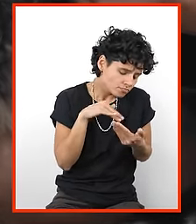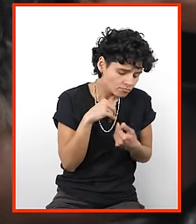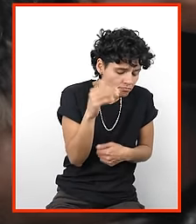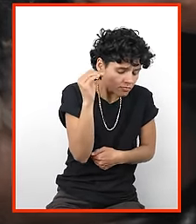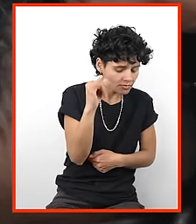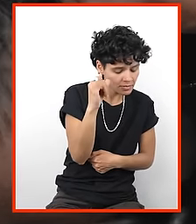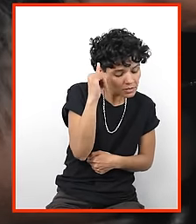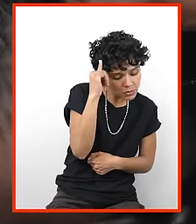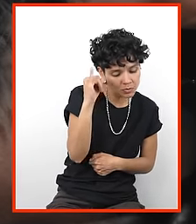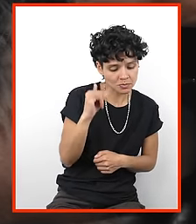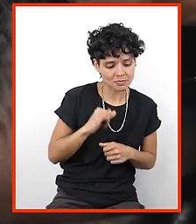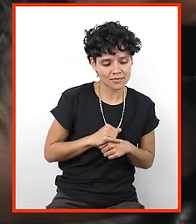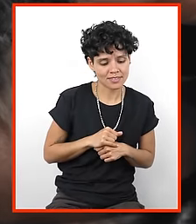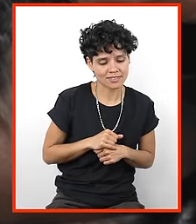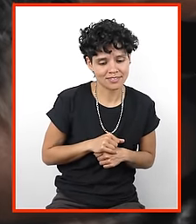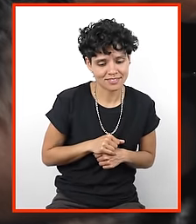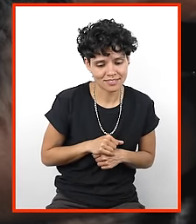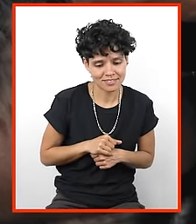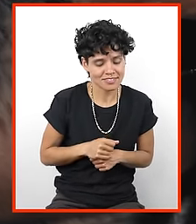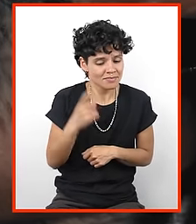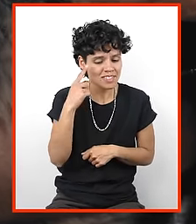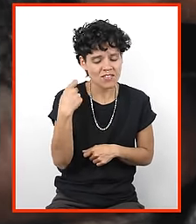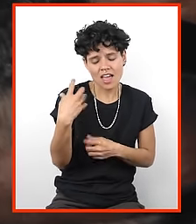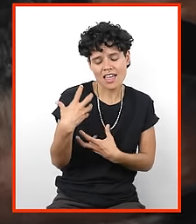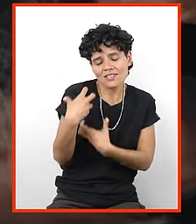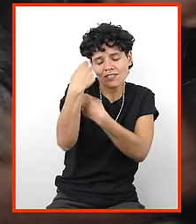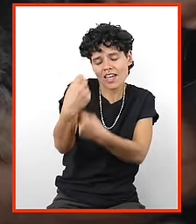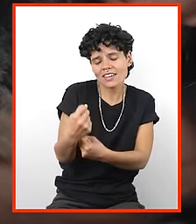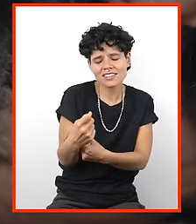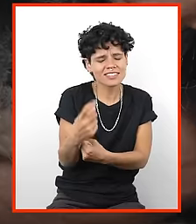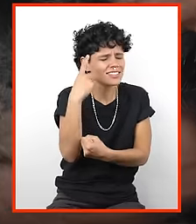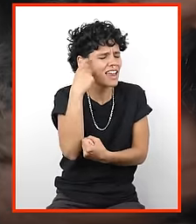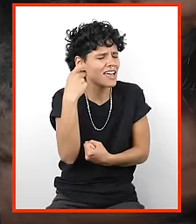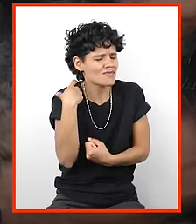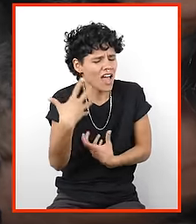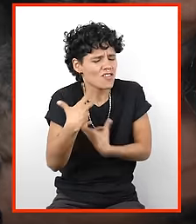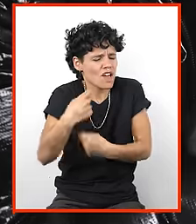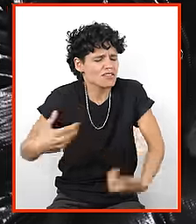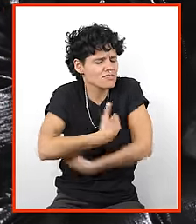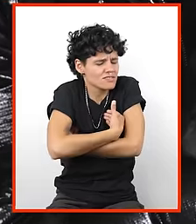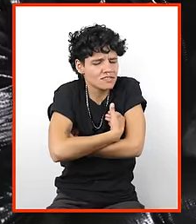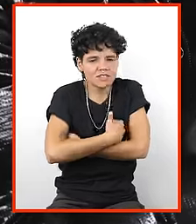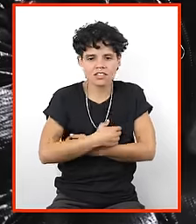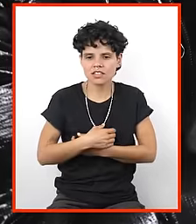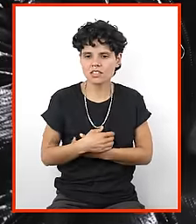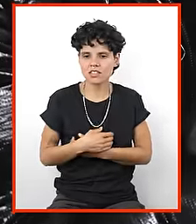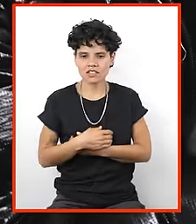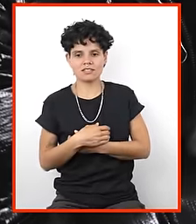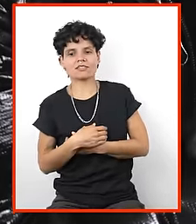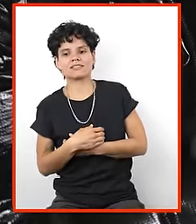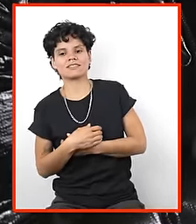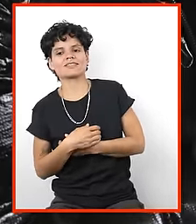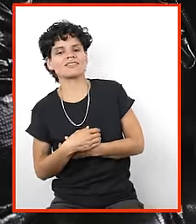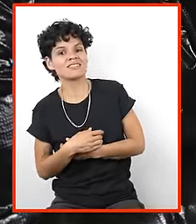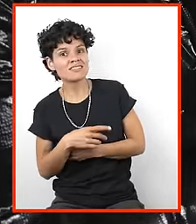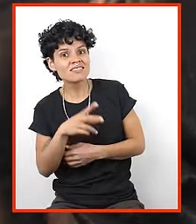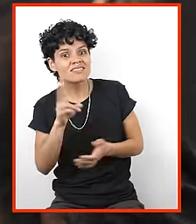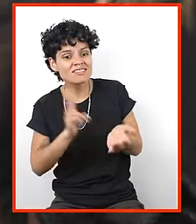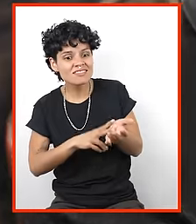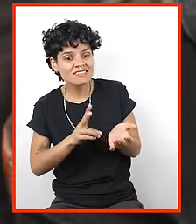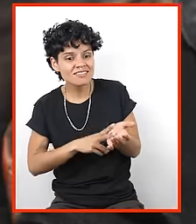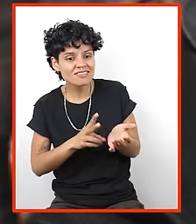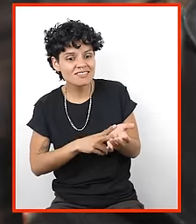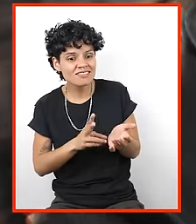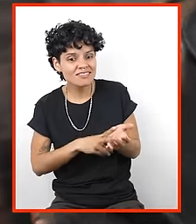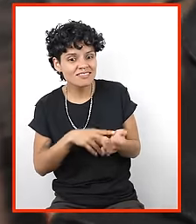veces él se pone muy estresado. Él cree que me van a robar. Es verdad. Sé